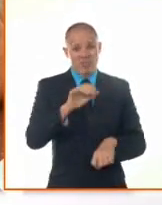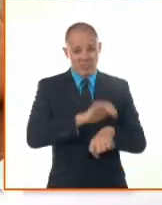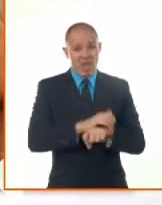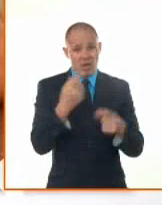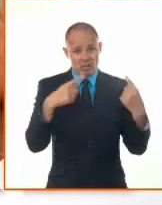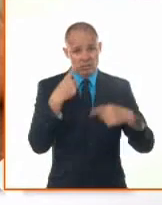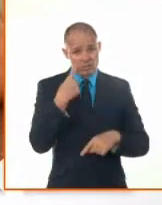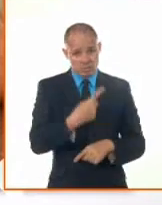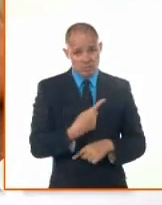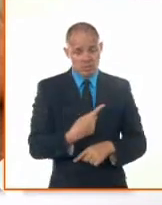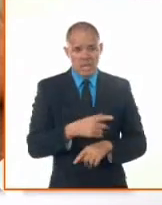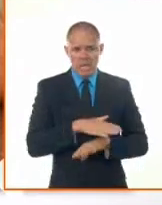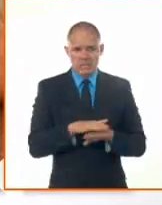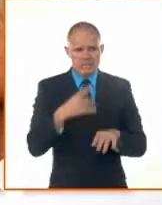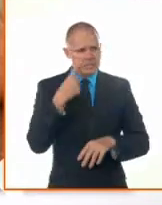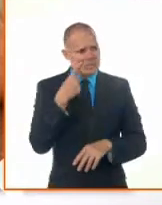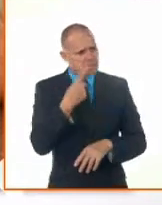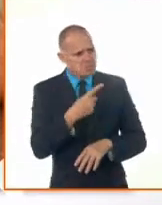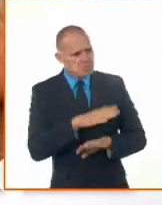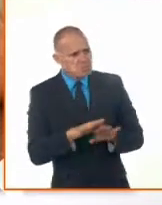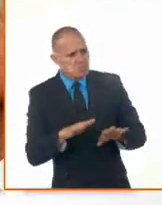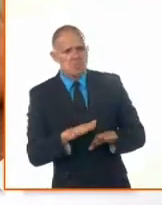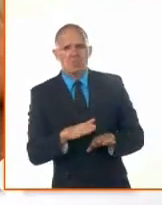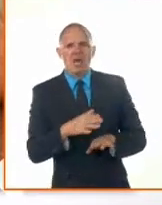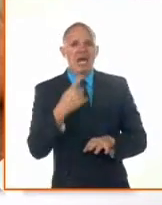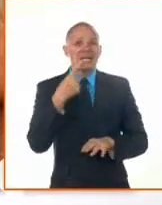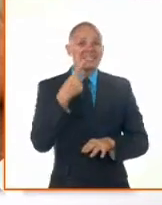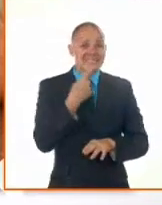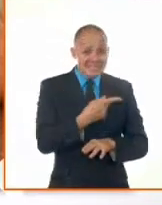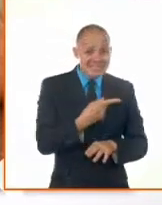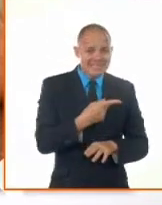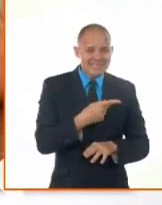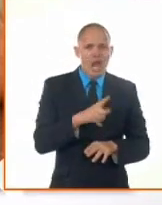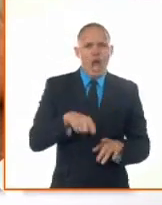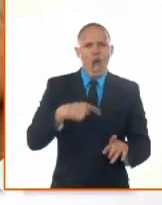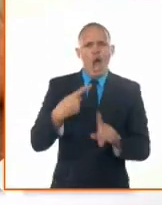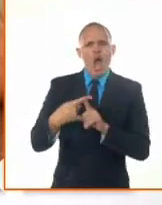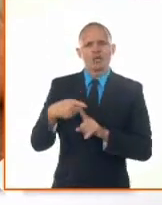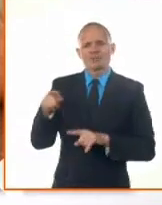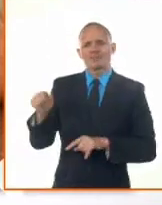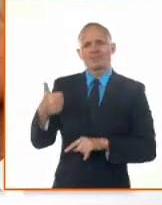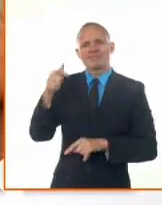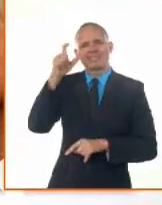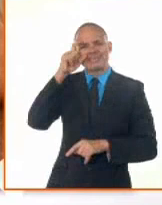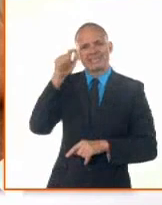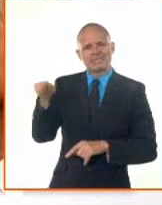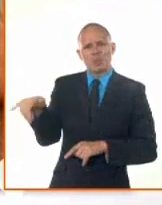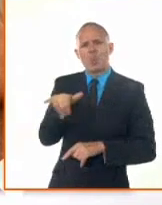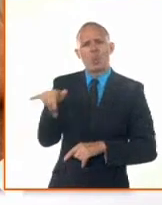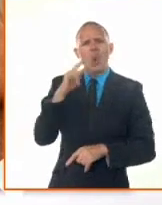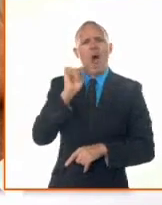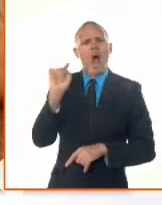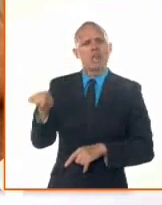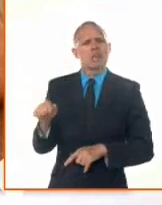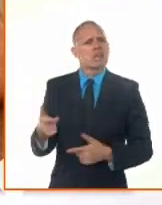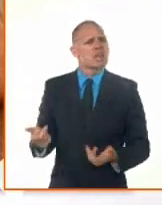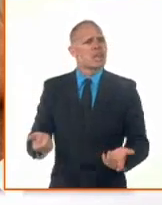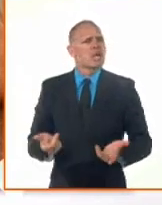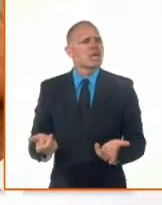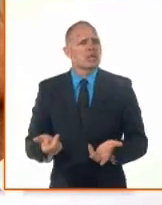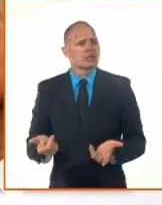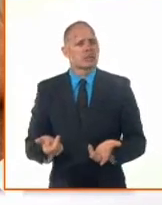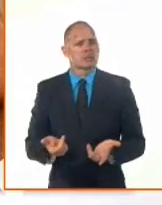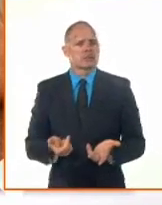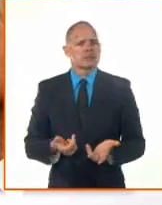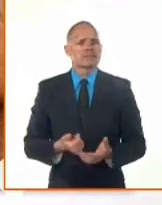Qué sucedió que después que a Trump le encontraron eso aparecieron documentos secretos en casa de biden en una casa